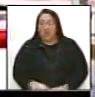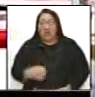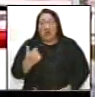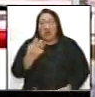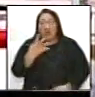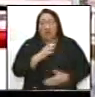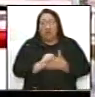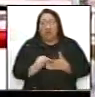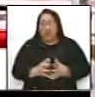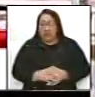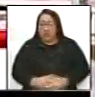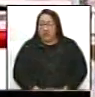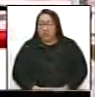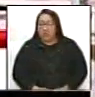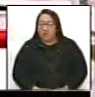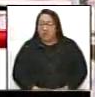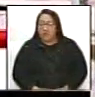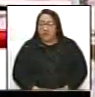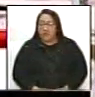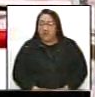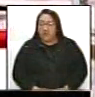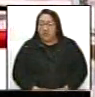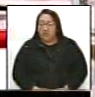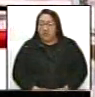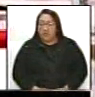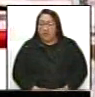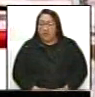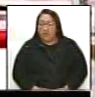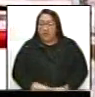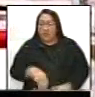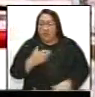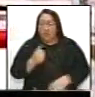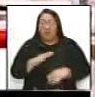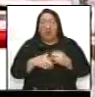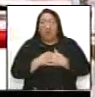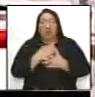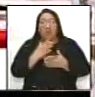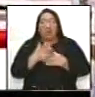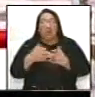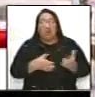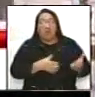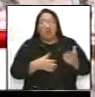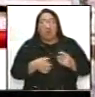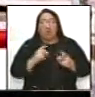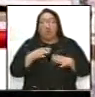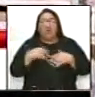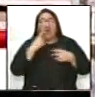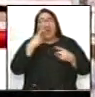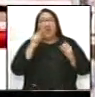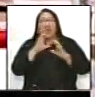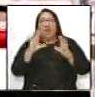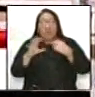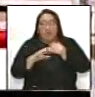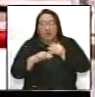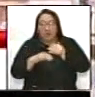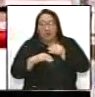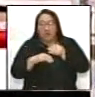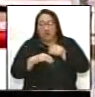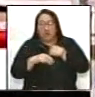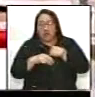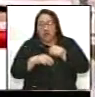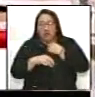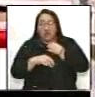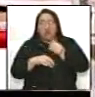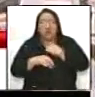en cuatro meses. Después también, presidente, en las visitas que he hecho también está el tema de la situación de los bomberos. Es increíble, o sea que si realmente todo el mundo habla de